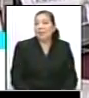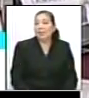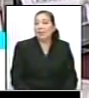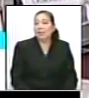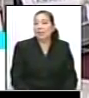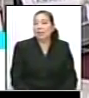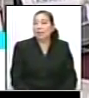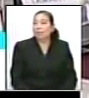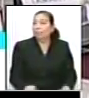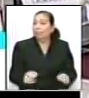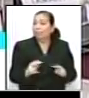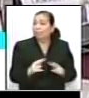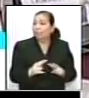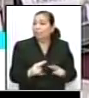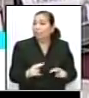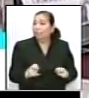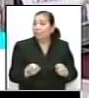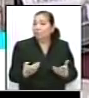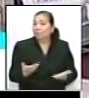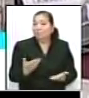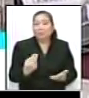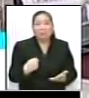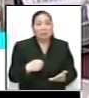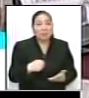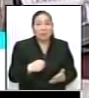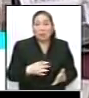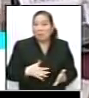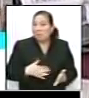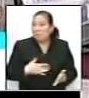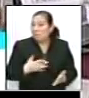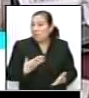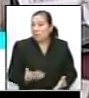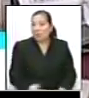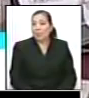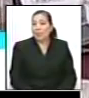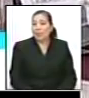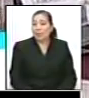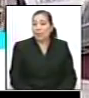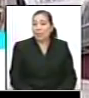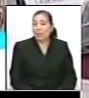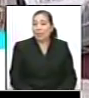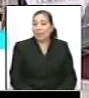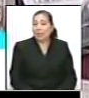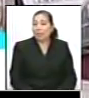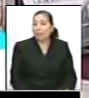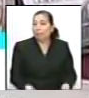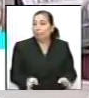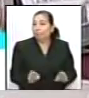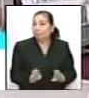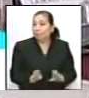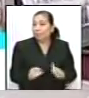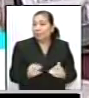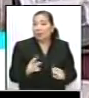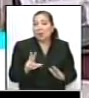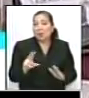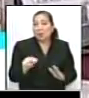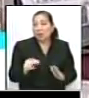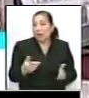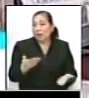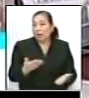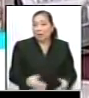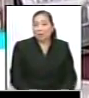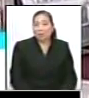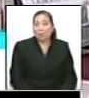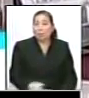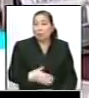momento analizaremos. Entonces nosotros no podemos cerrar... negar, porque nosotros